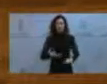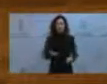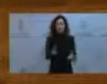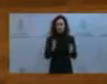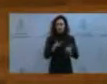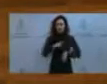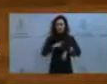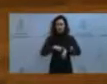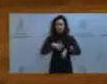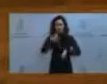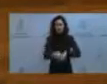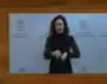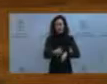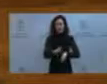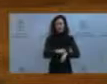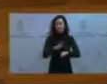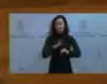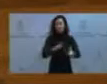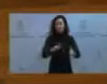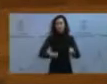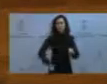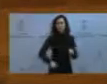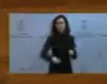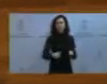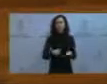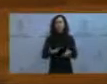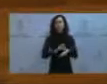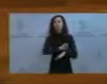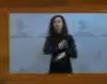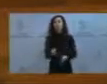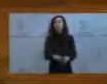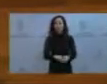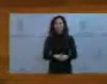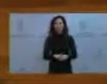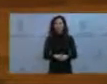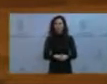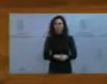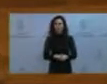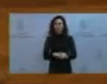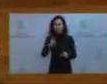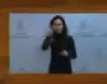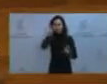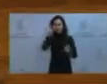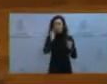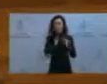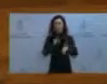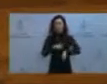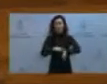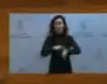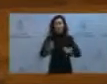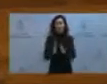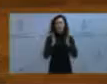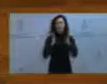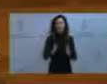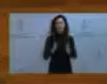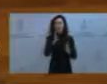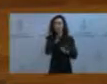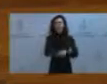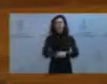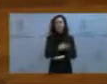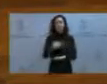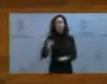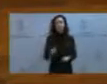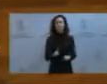tiempo determinado de la resolución de su proceso en un tiempo razonable? Porque el Gobierno no quiere.